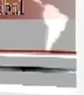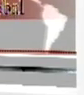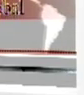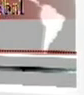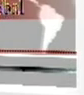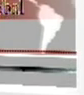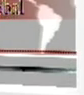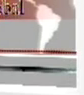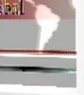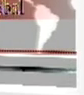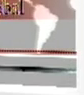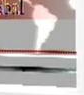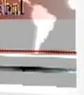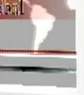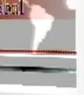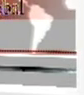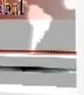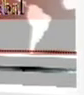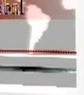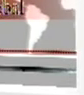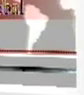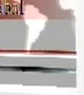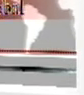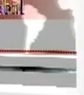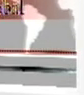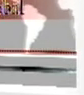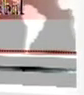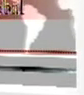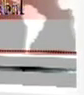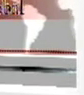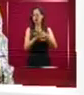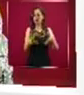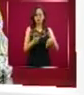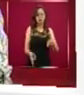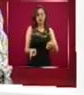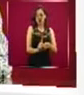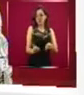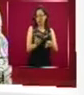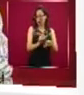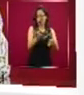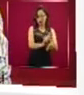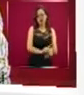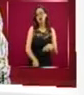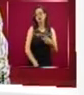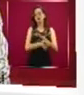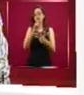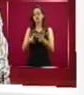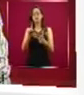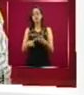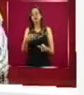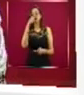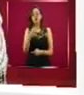Bueno, tenemos una conferencia para compartir con ustedes de la Secretaría de Salud que habla justamente sobre la pandemia, la manera en la cual se